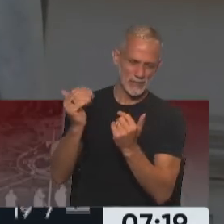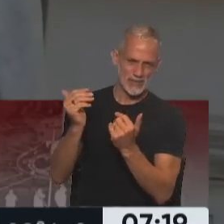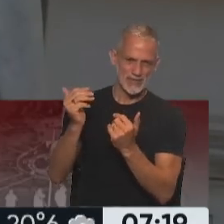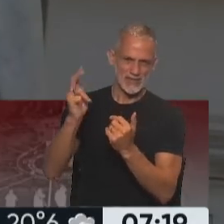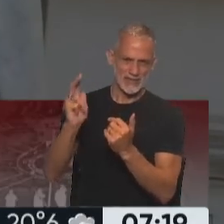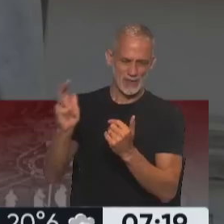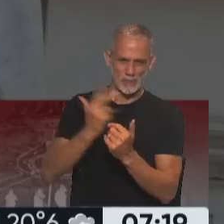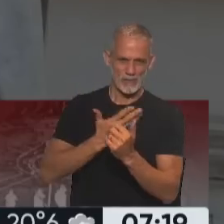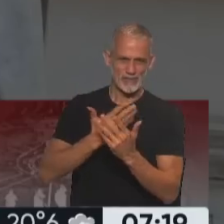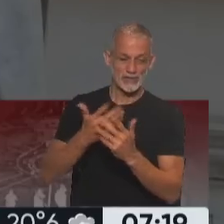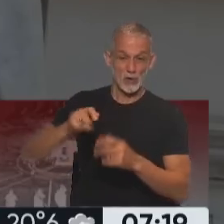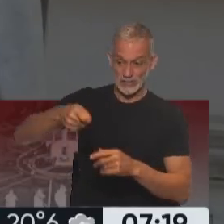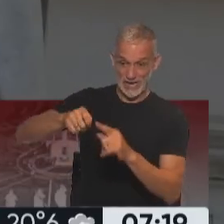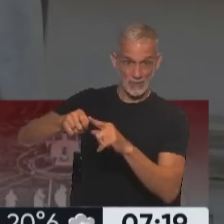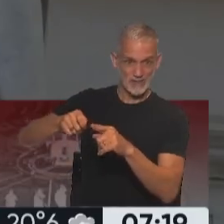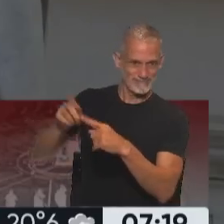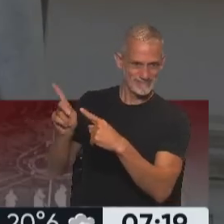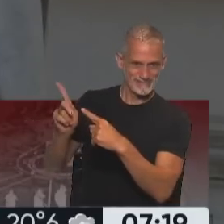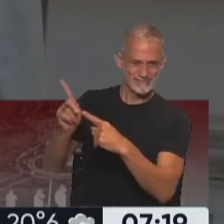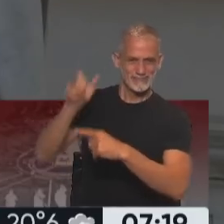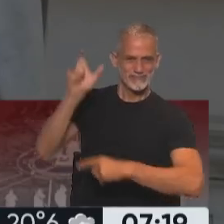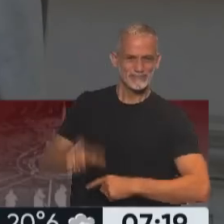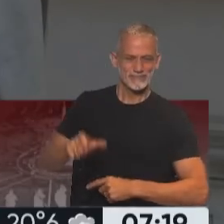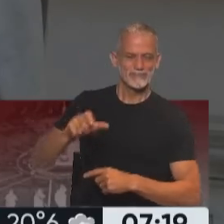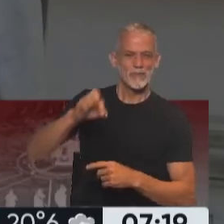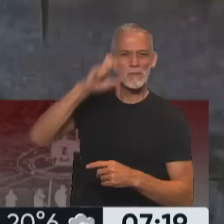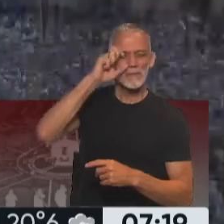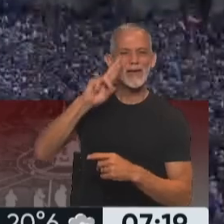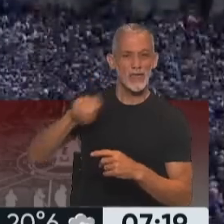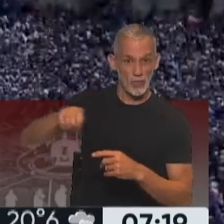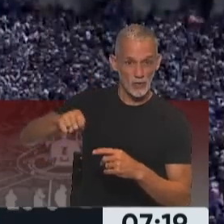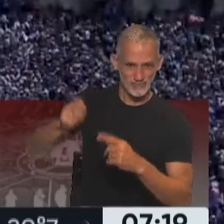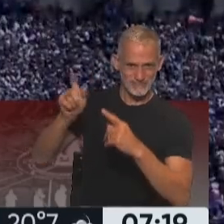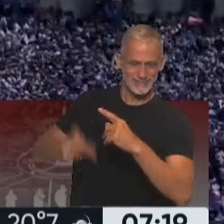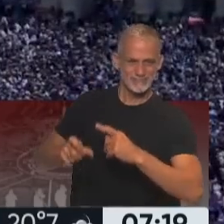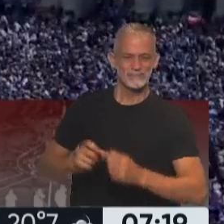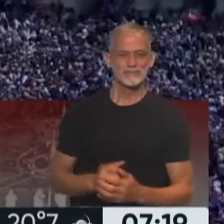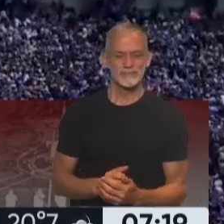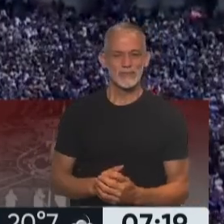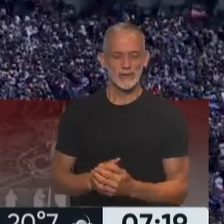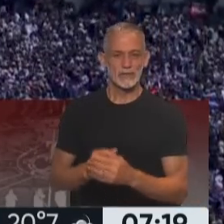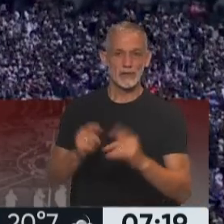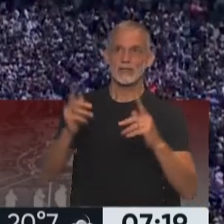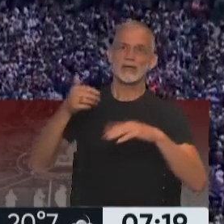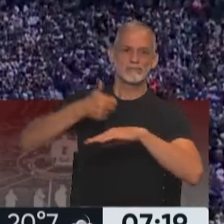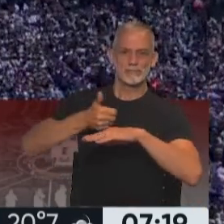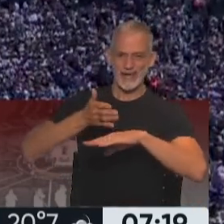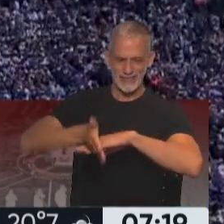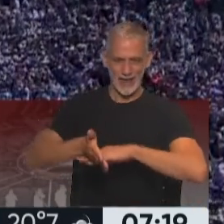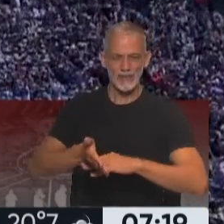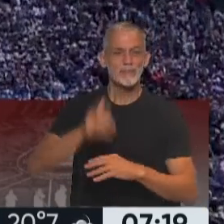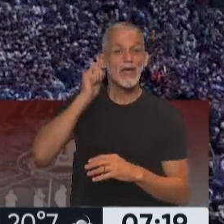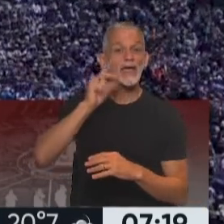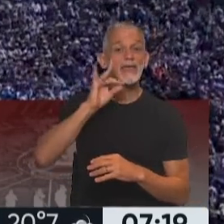recorriendo, claro, la llave de Pedro. Totalmente, vos fíjate en el ingreso esta al Vaticano, imagen, la llave de Pedro para el imagen, ingreso al Vaticano. Y aprovechamos que estamos con Guido Gasoli,